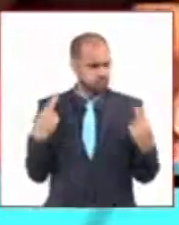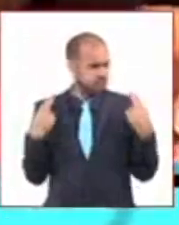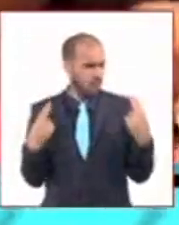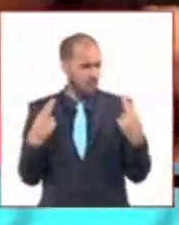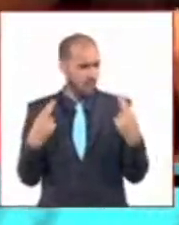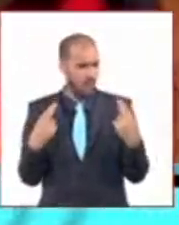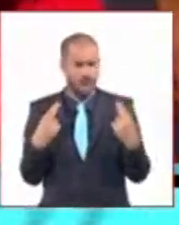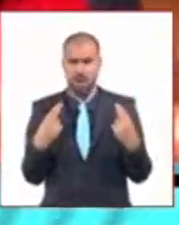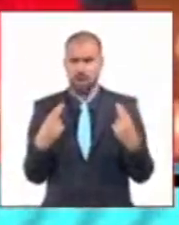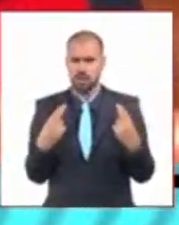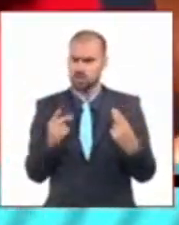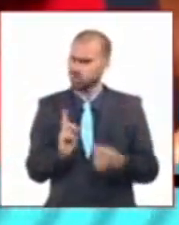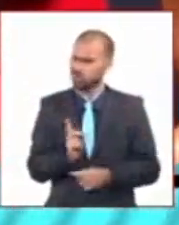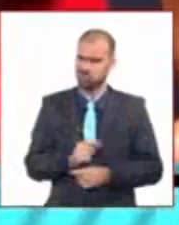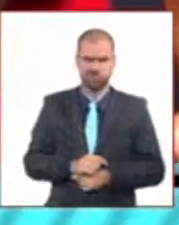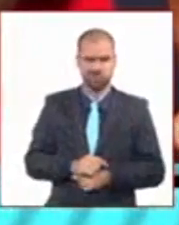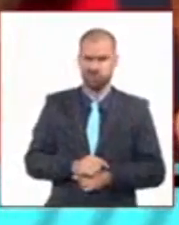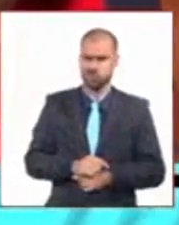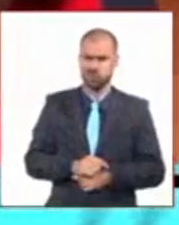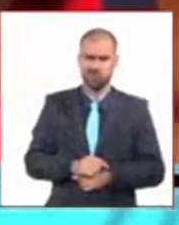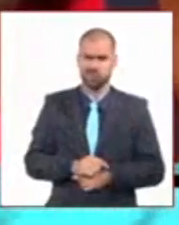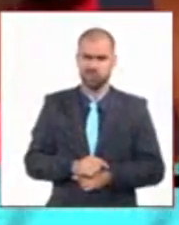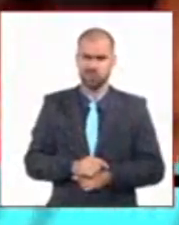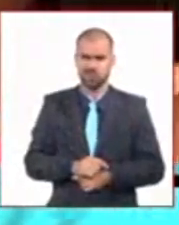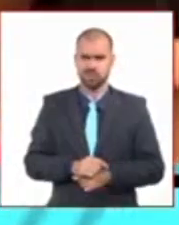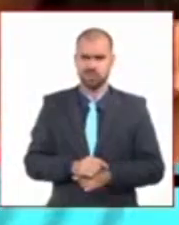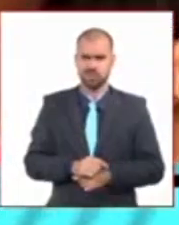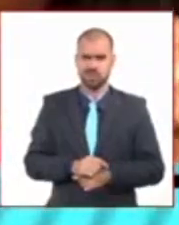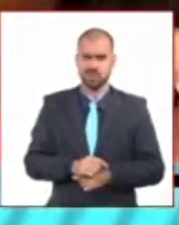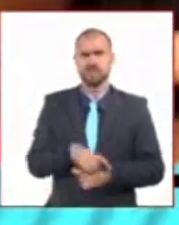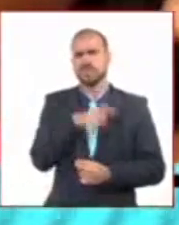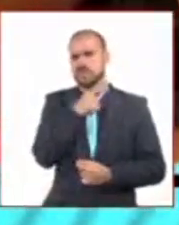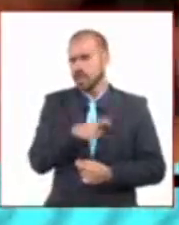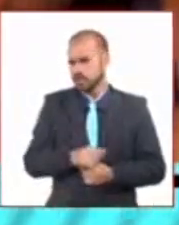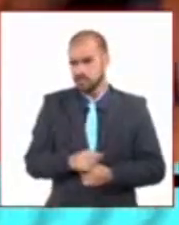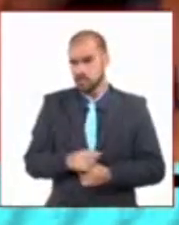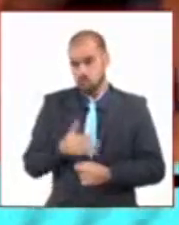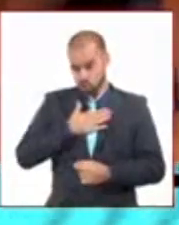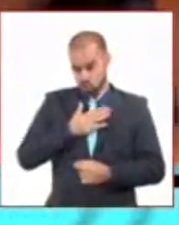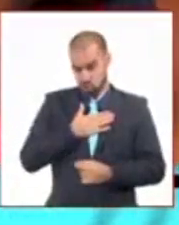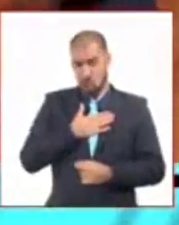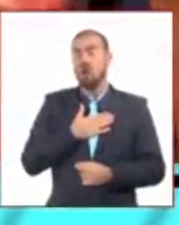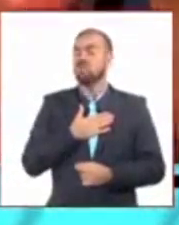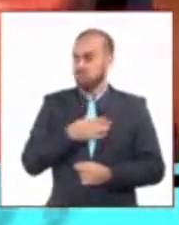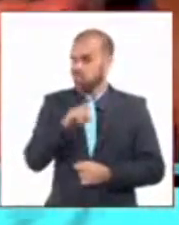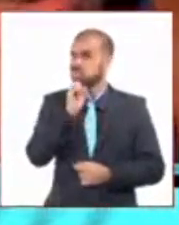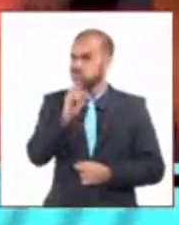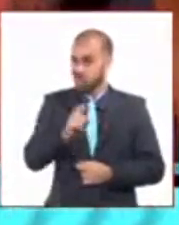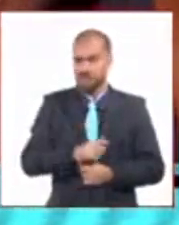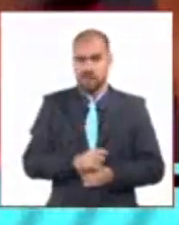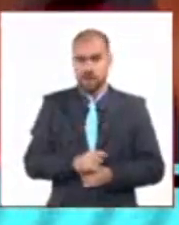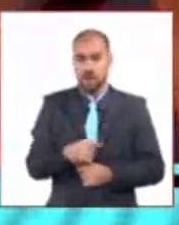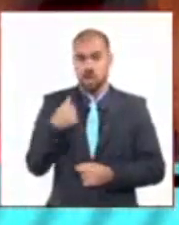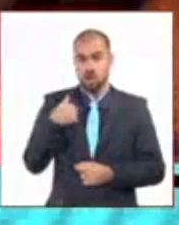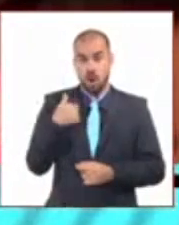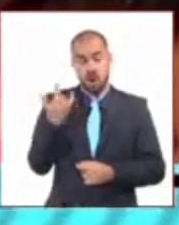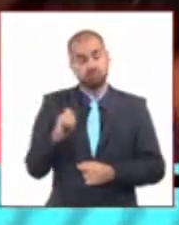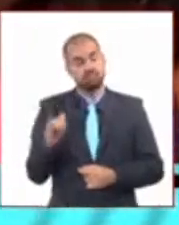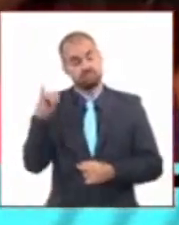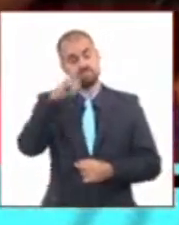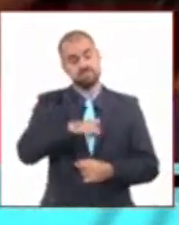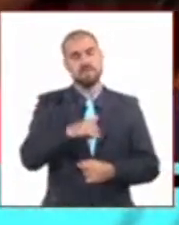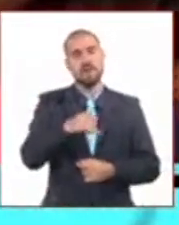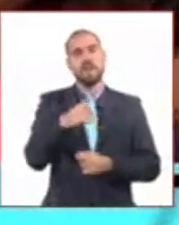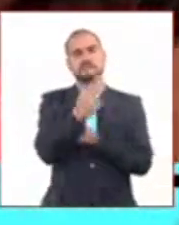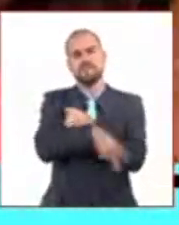para nada y bastante difícil bastante duras yo no encontré en parís con 20